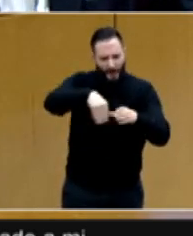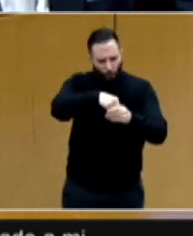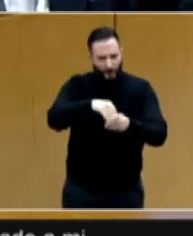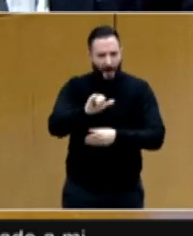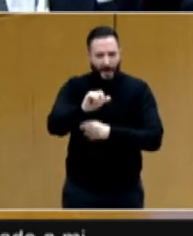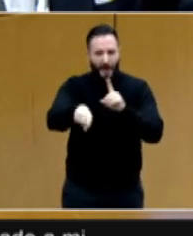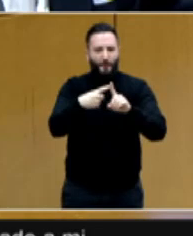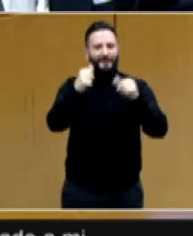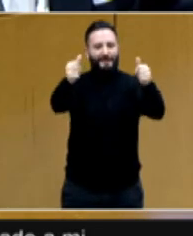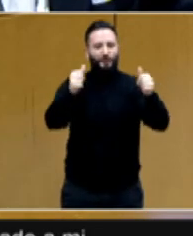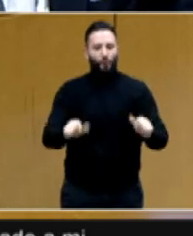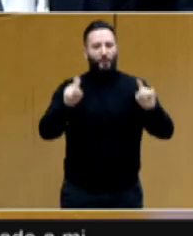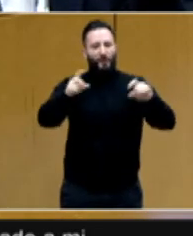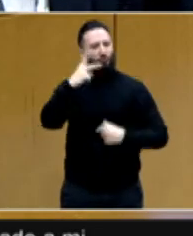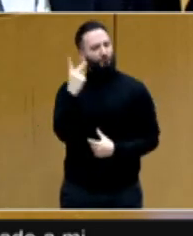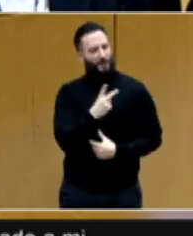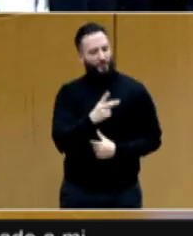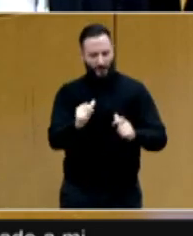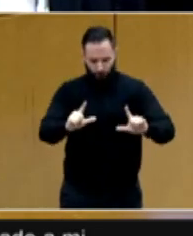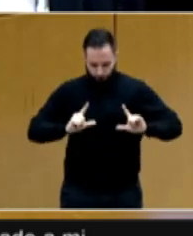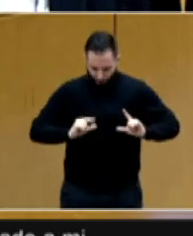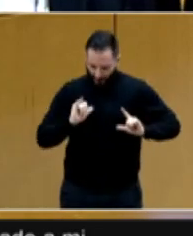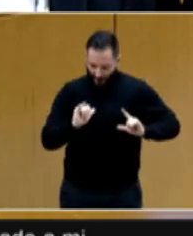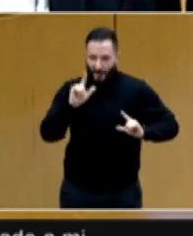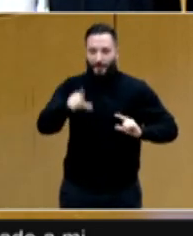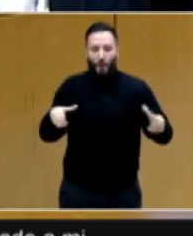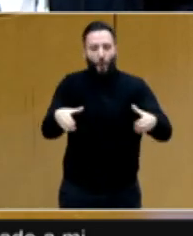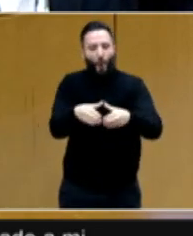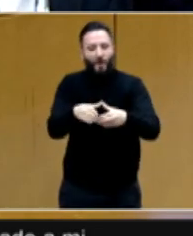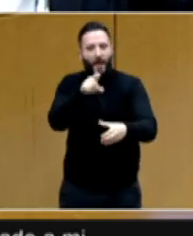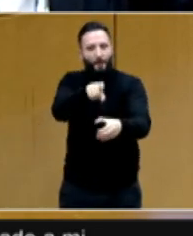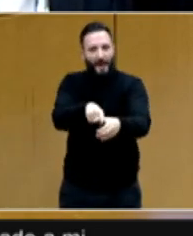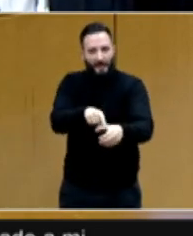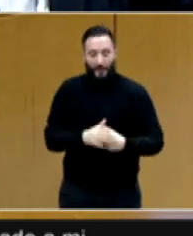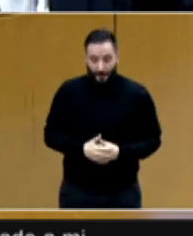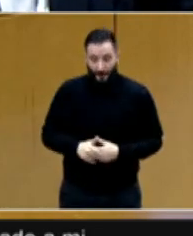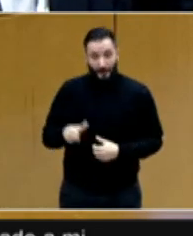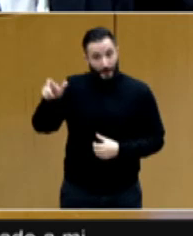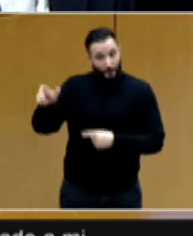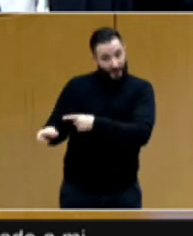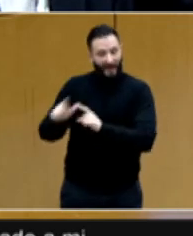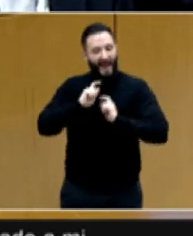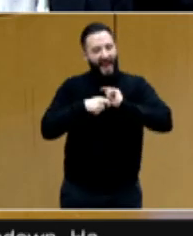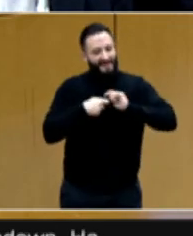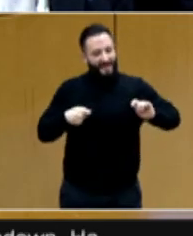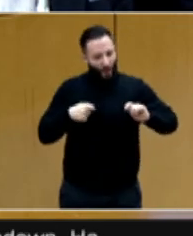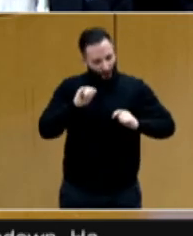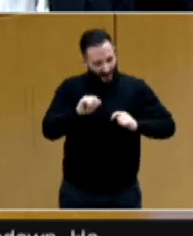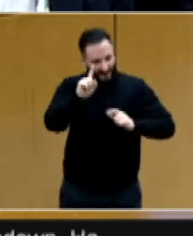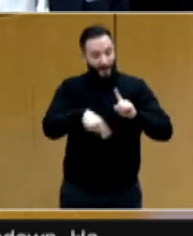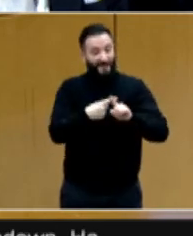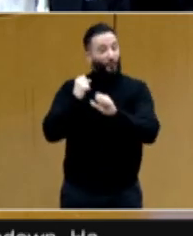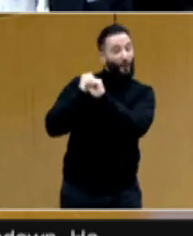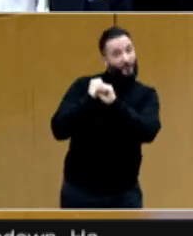de educación secundaria participa en la comunidad es scout es cofra de